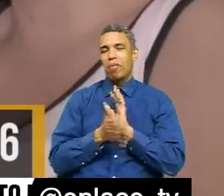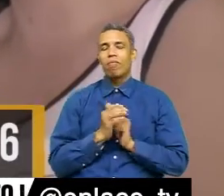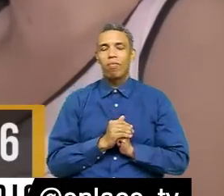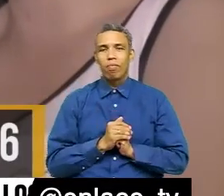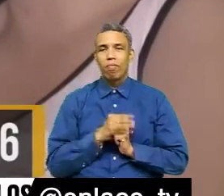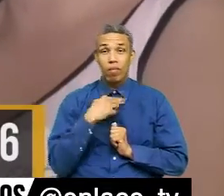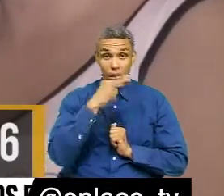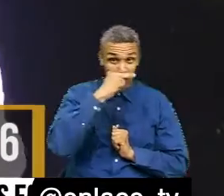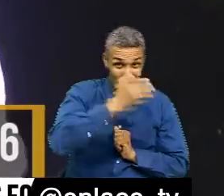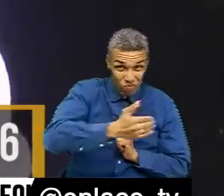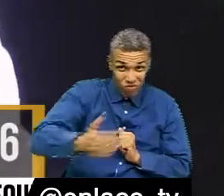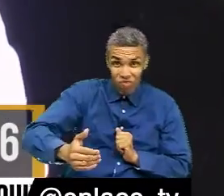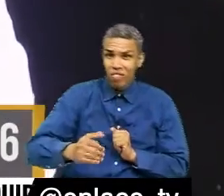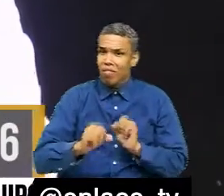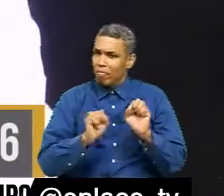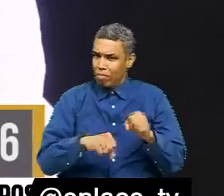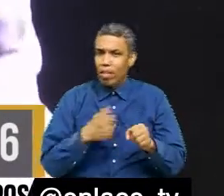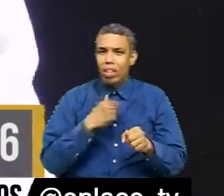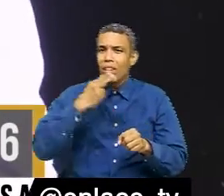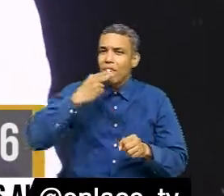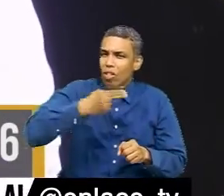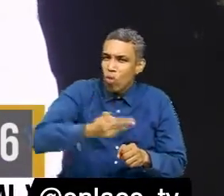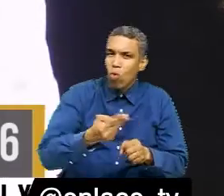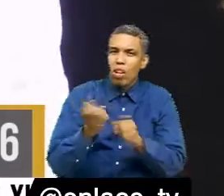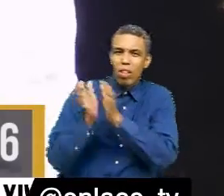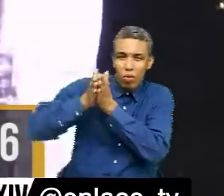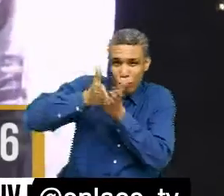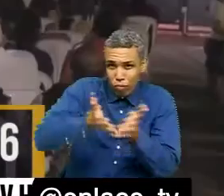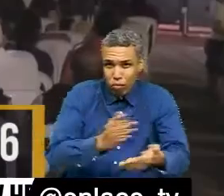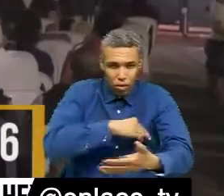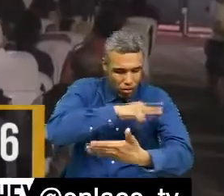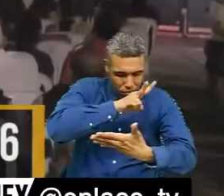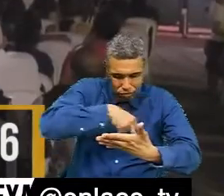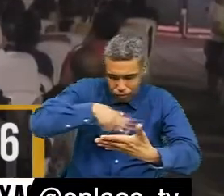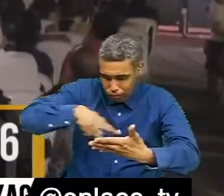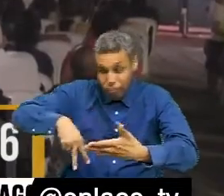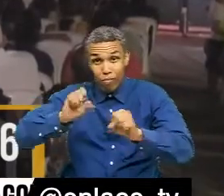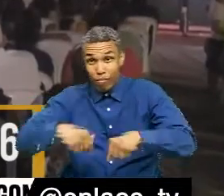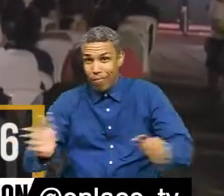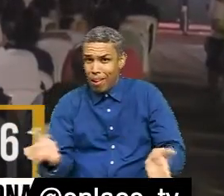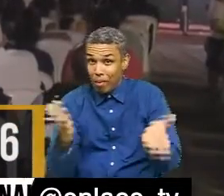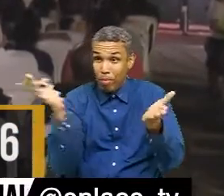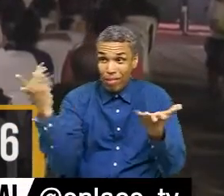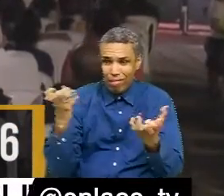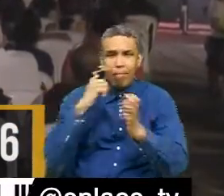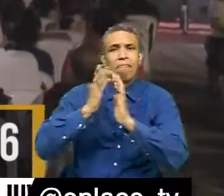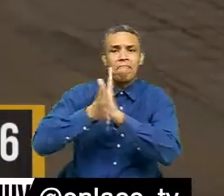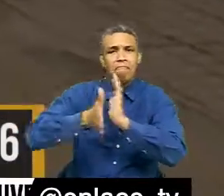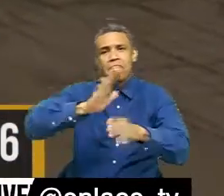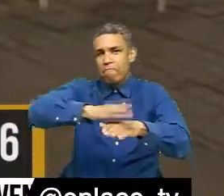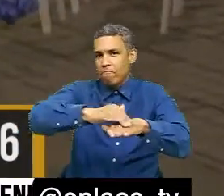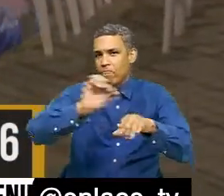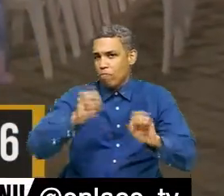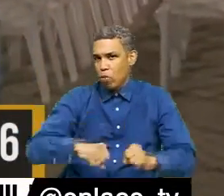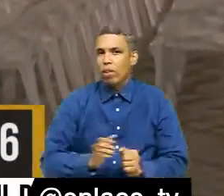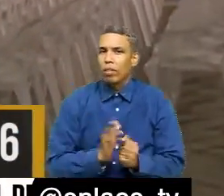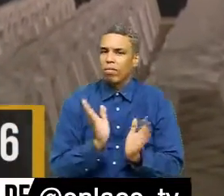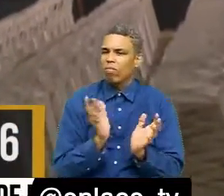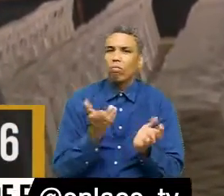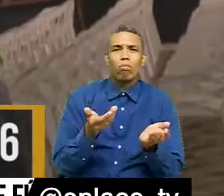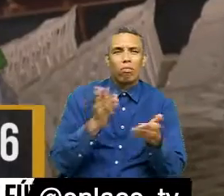niños, jóvenes y adultos la pasión por el cuento y la literatura y busca que no se pierdan estas áreas culturales en la ciudad que garantizan integración